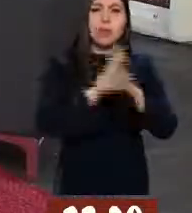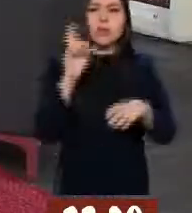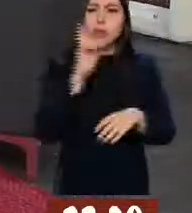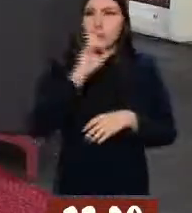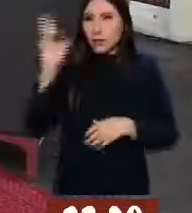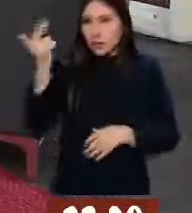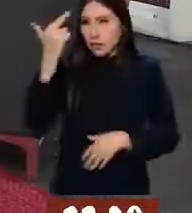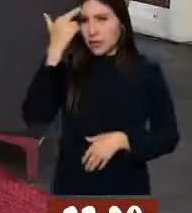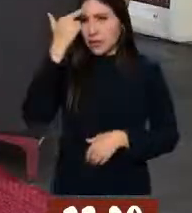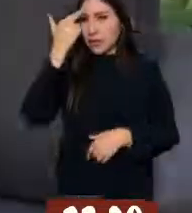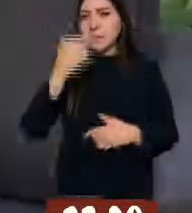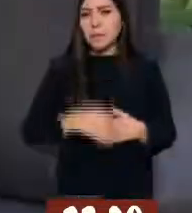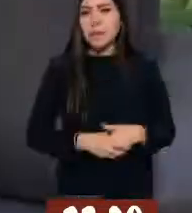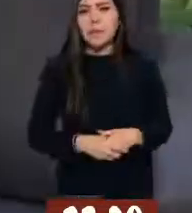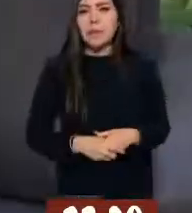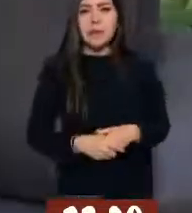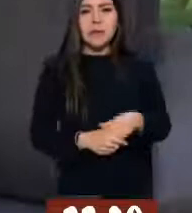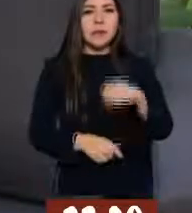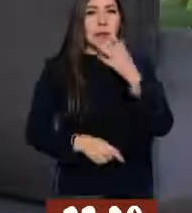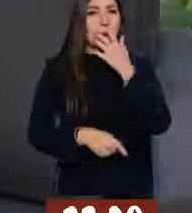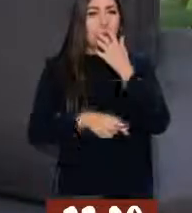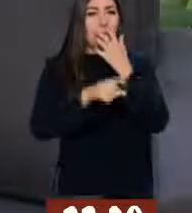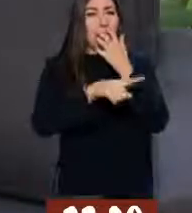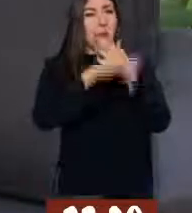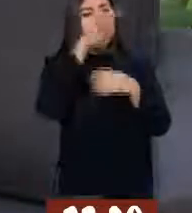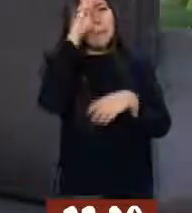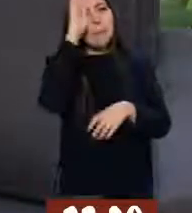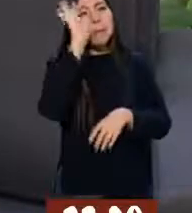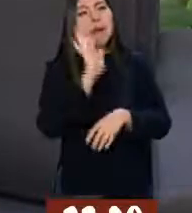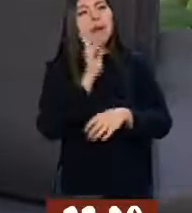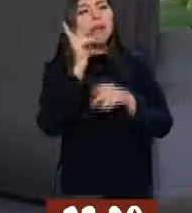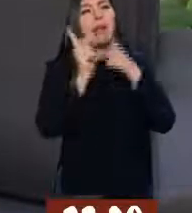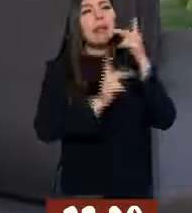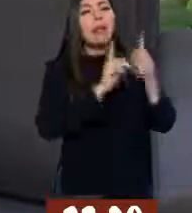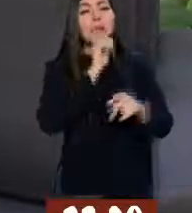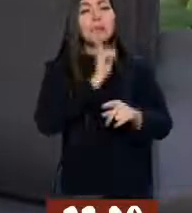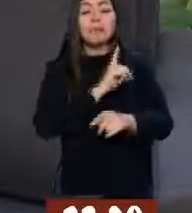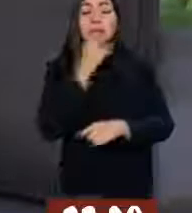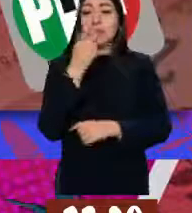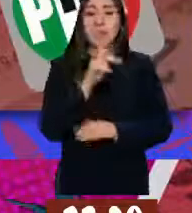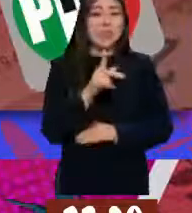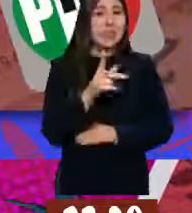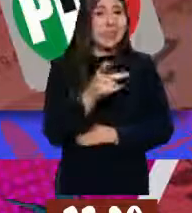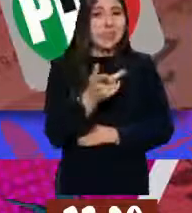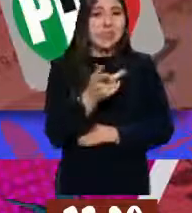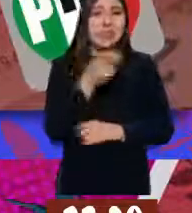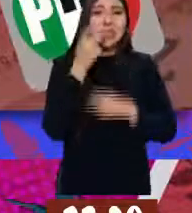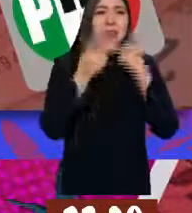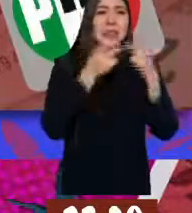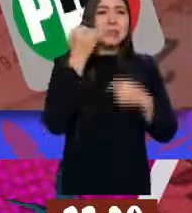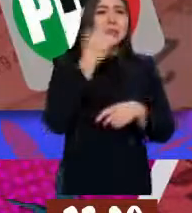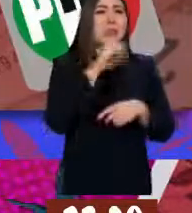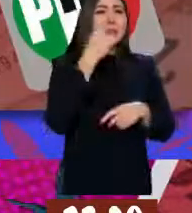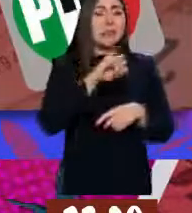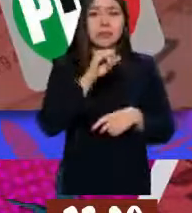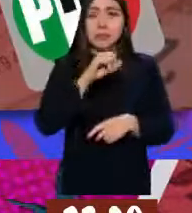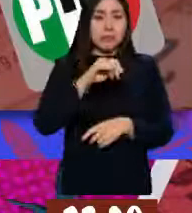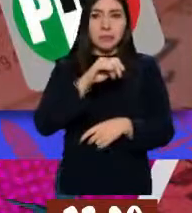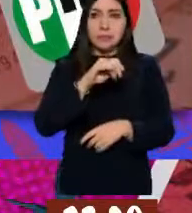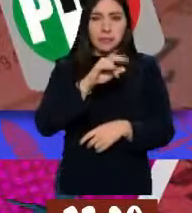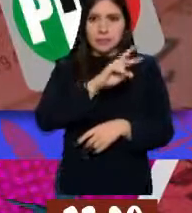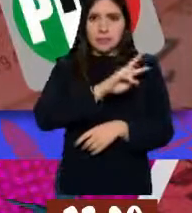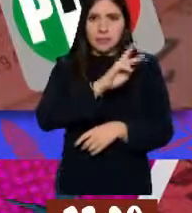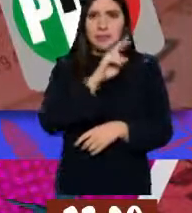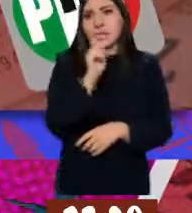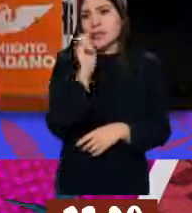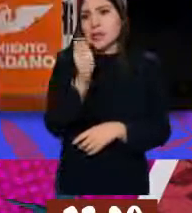campaña. parece Baladí, pero baladí, no. pero no lo es, porque además vean ustedes cómo también se habla o